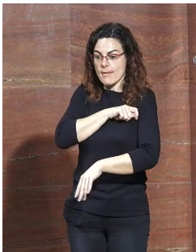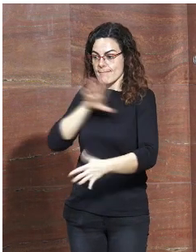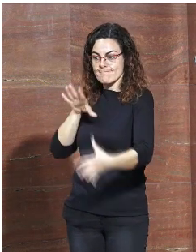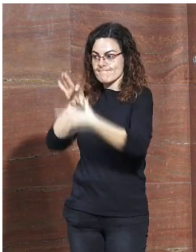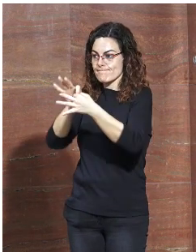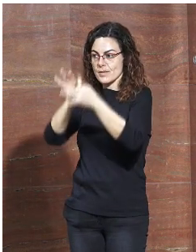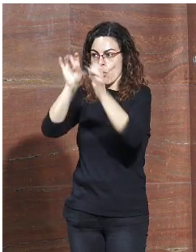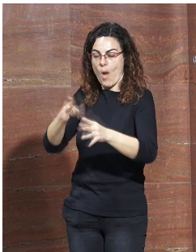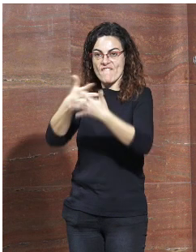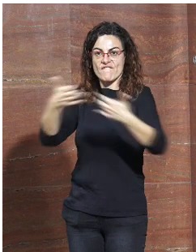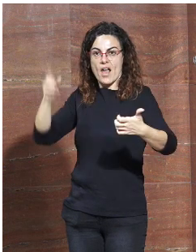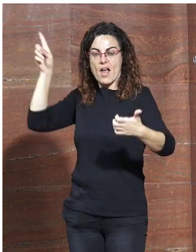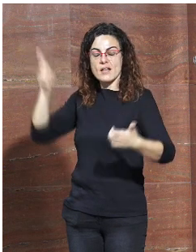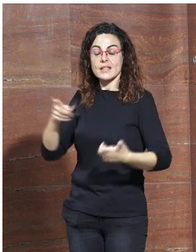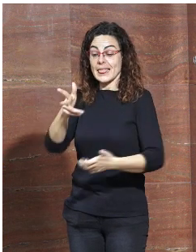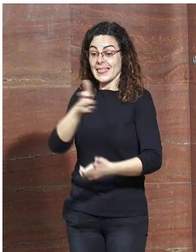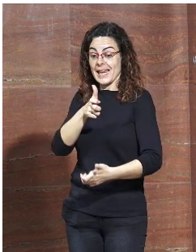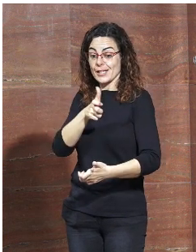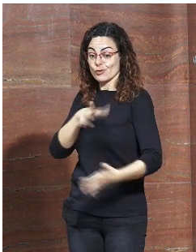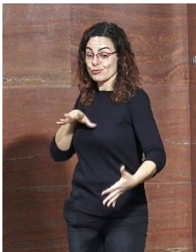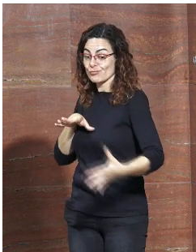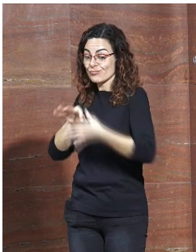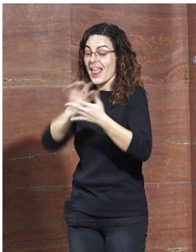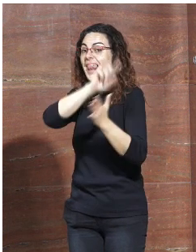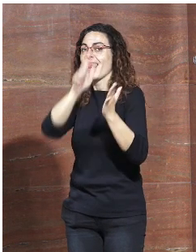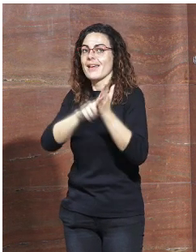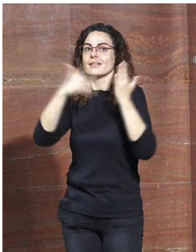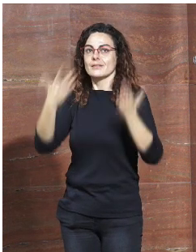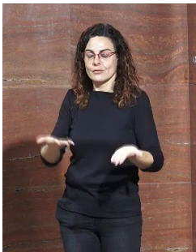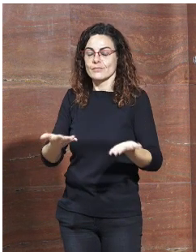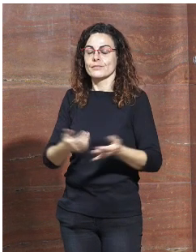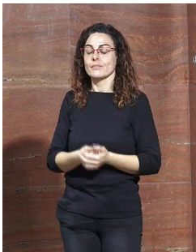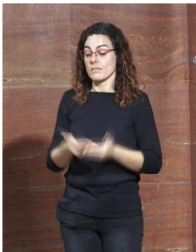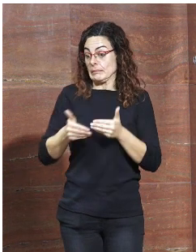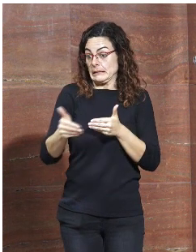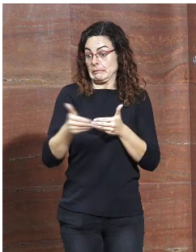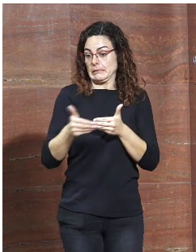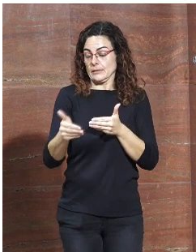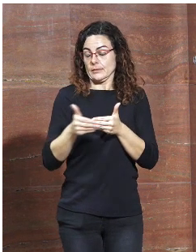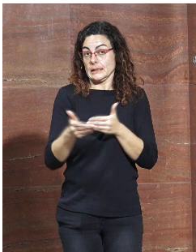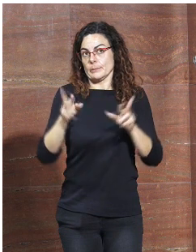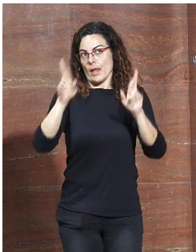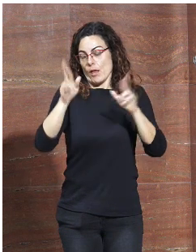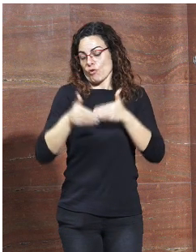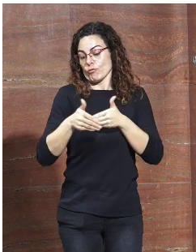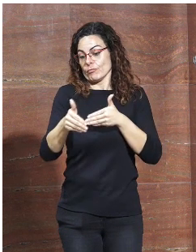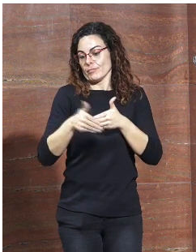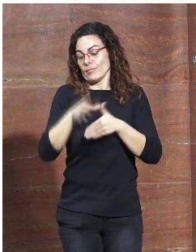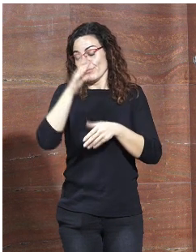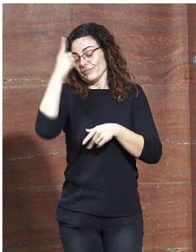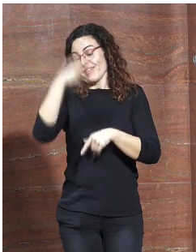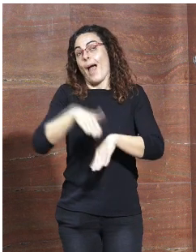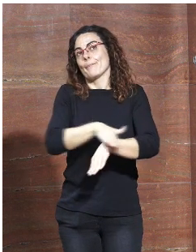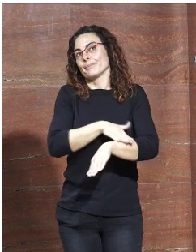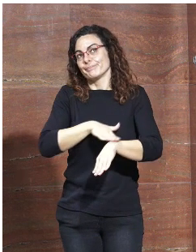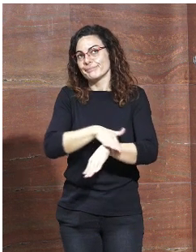los derechos se fijan en las leyes, por eso van a ver la luz próximamente, espero, porque en la